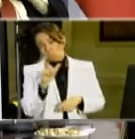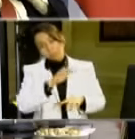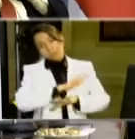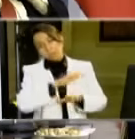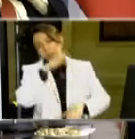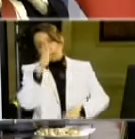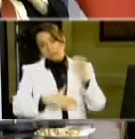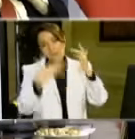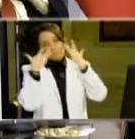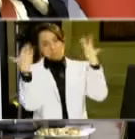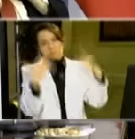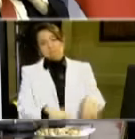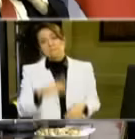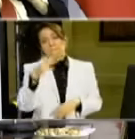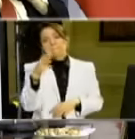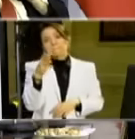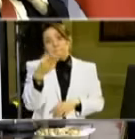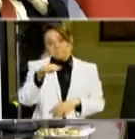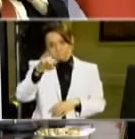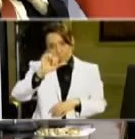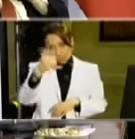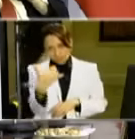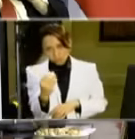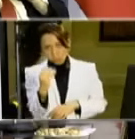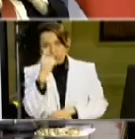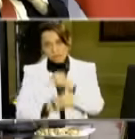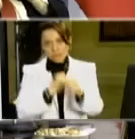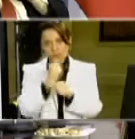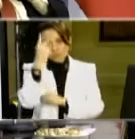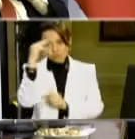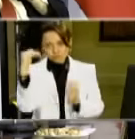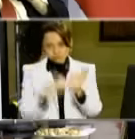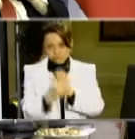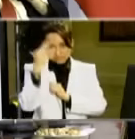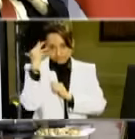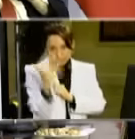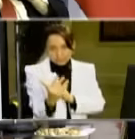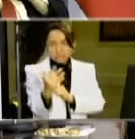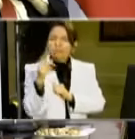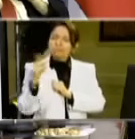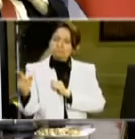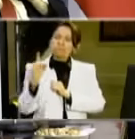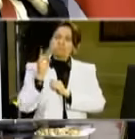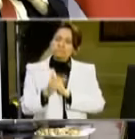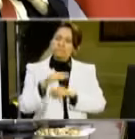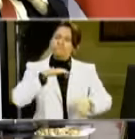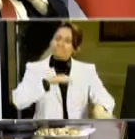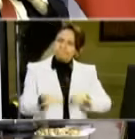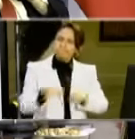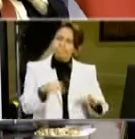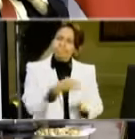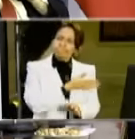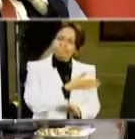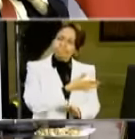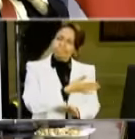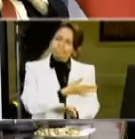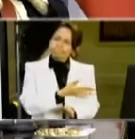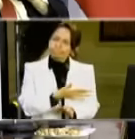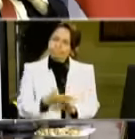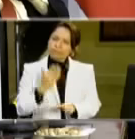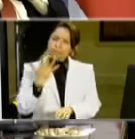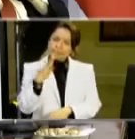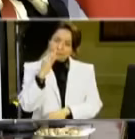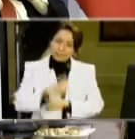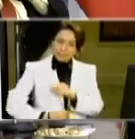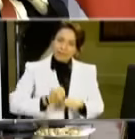del 2005, Insulza había ejercido funciones a nivel ministerial por más de una década, el